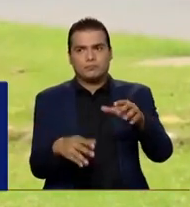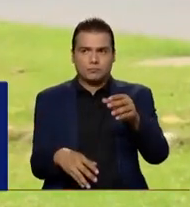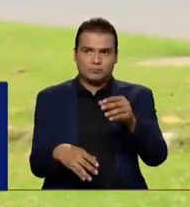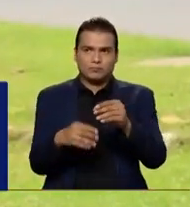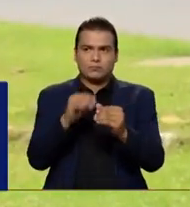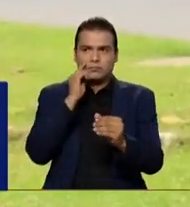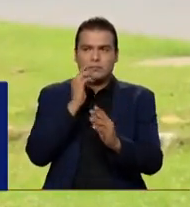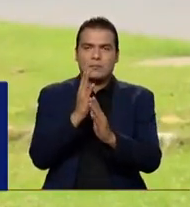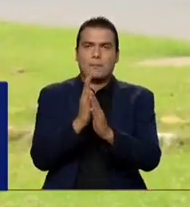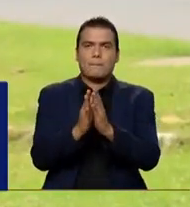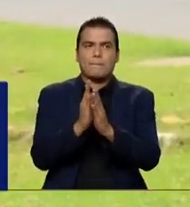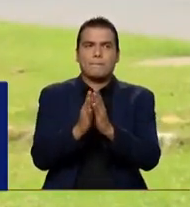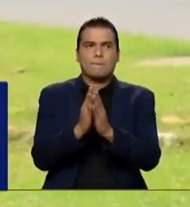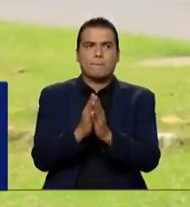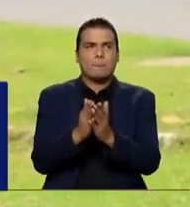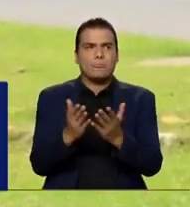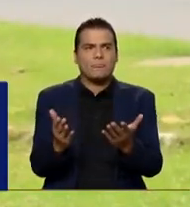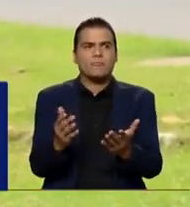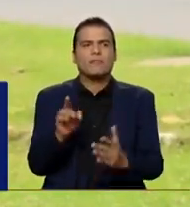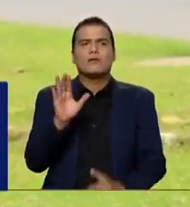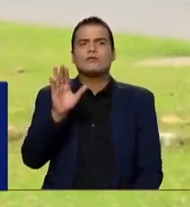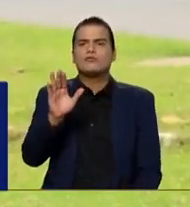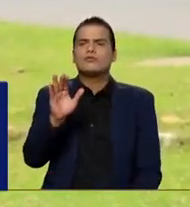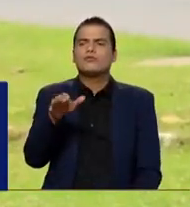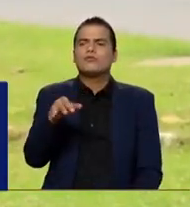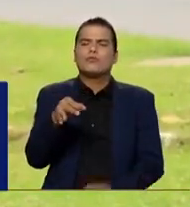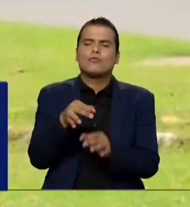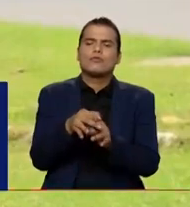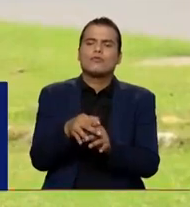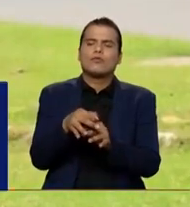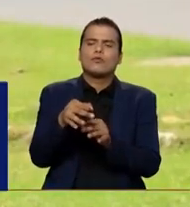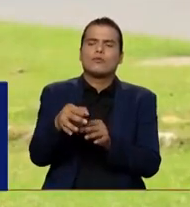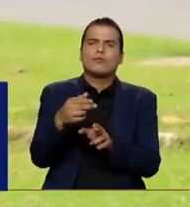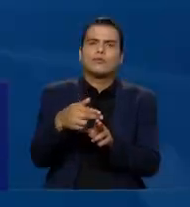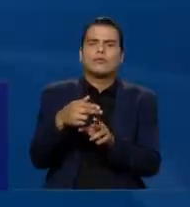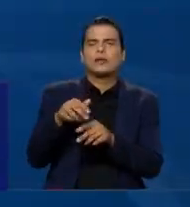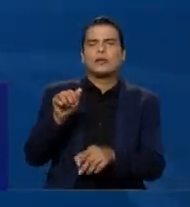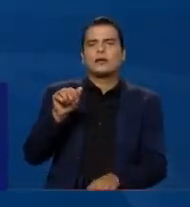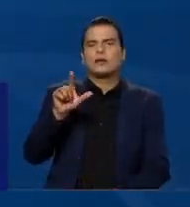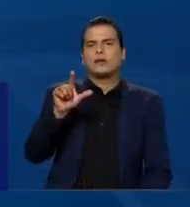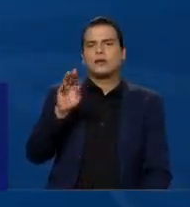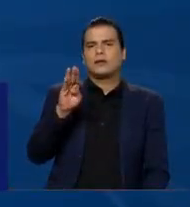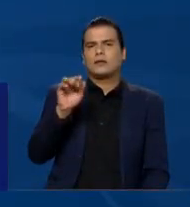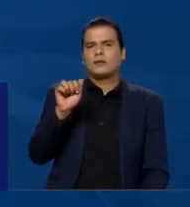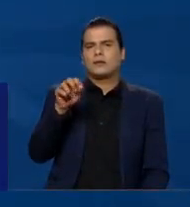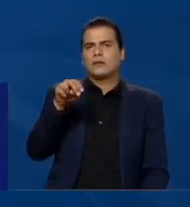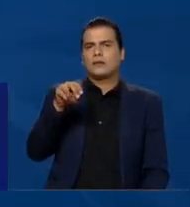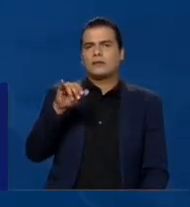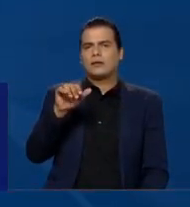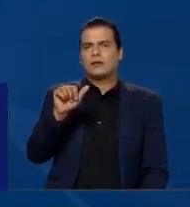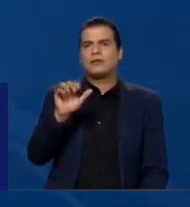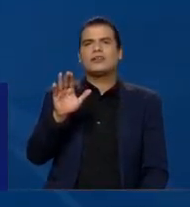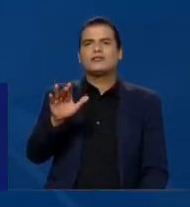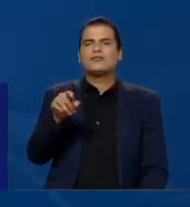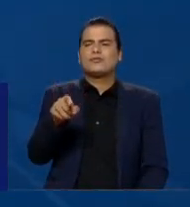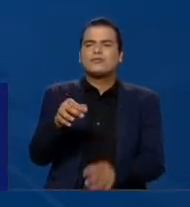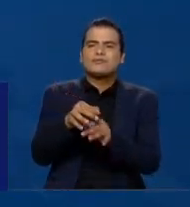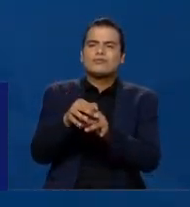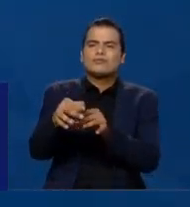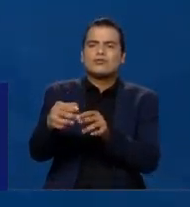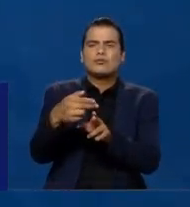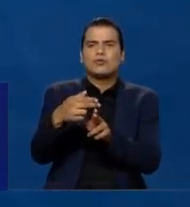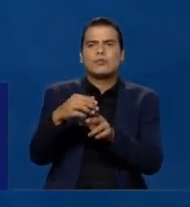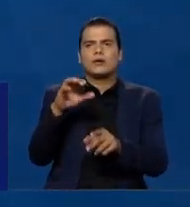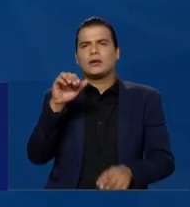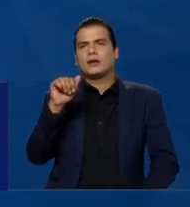fuertes enfrentamientos se registraron en el sector de Albania. Esto es zona rural del municipio de Caloto, donde las